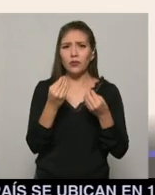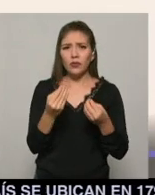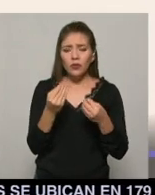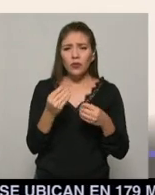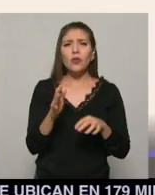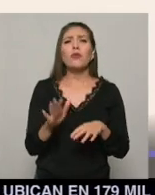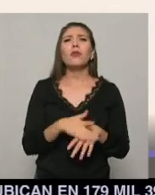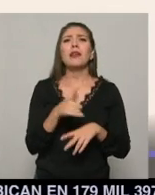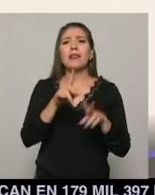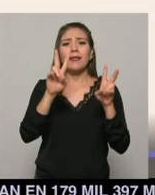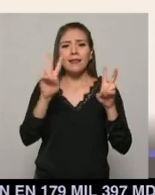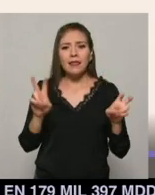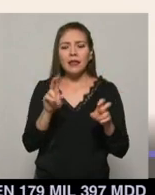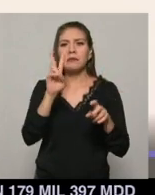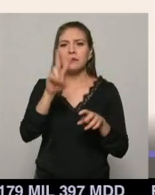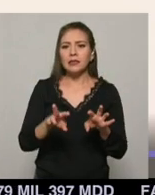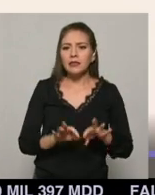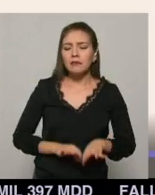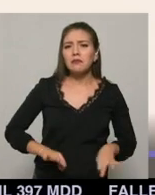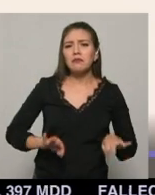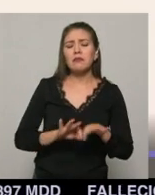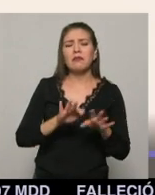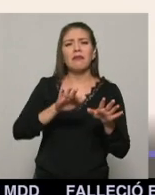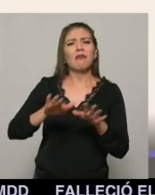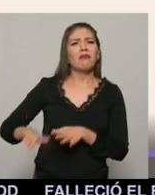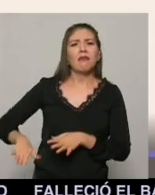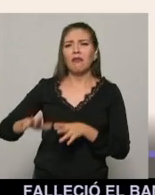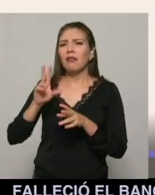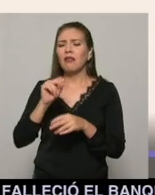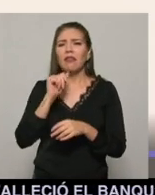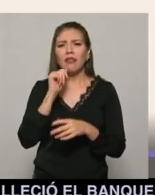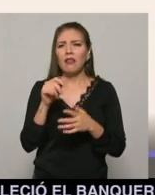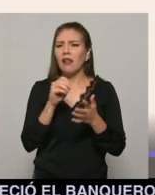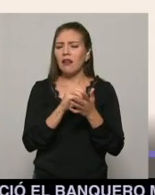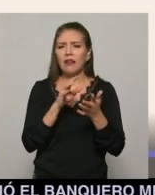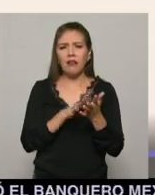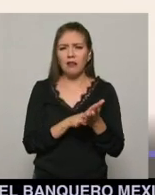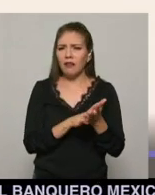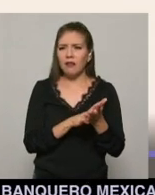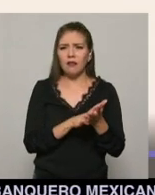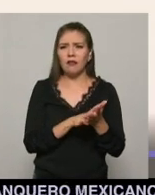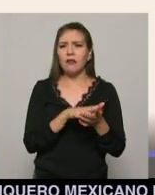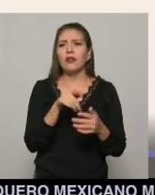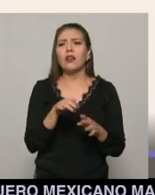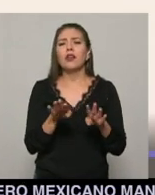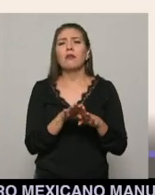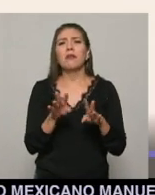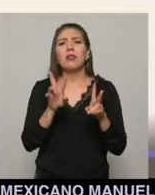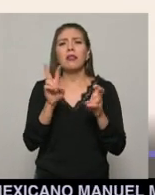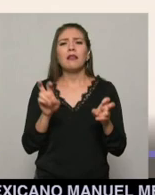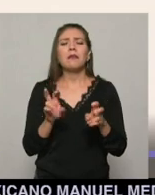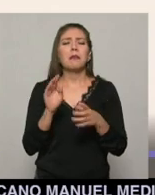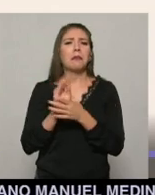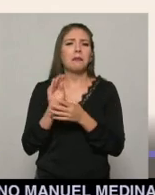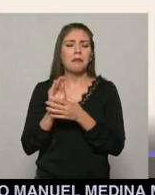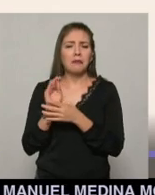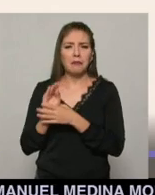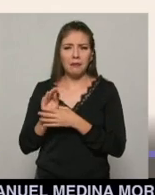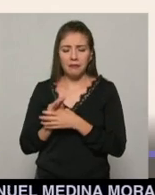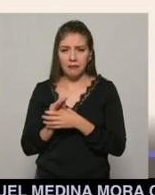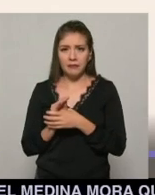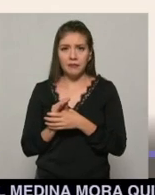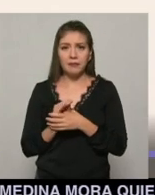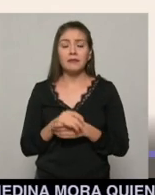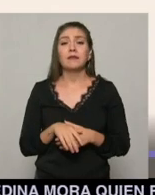son importantes, algunos temas los deja como demasiado laxos, y también uno de los